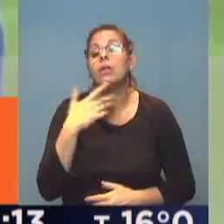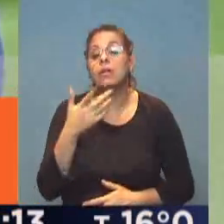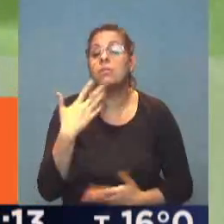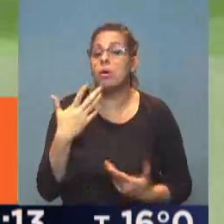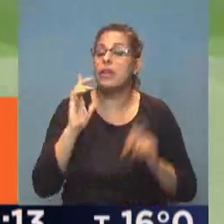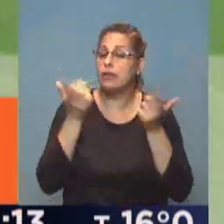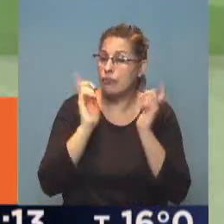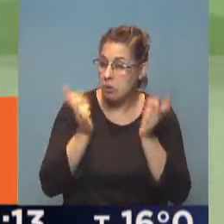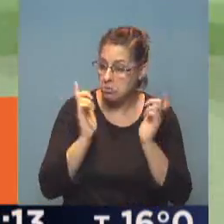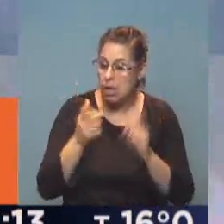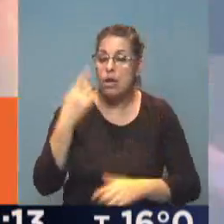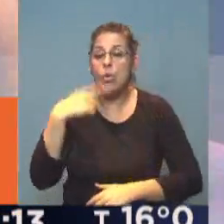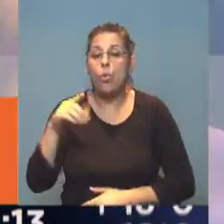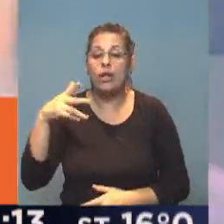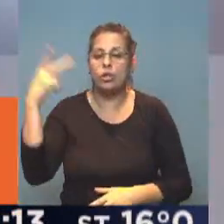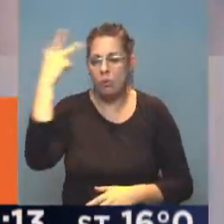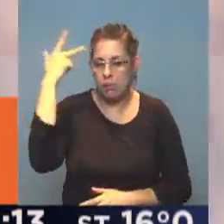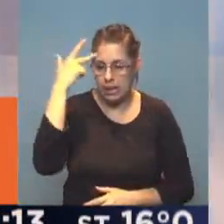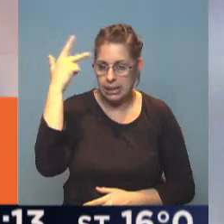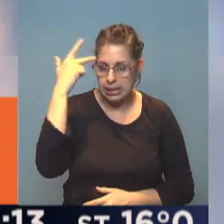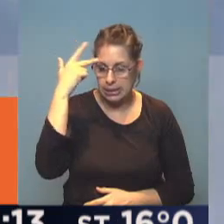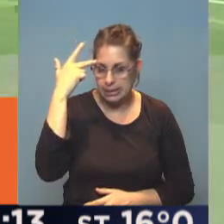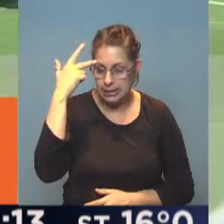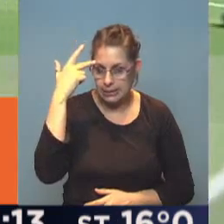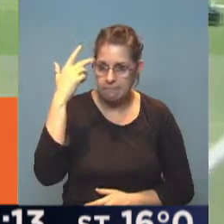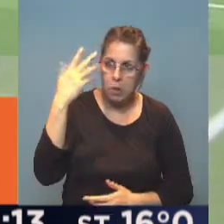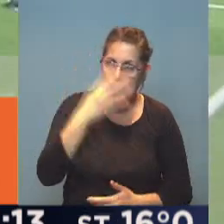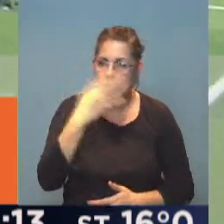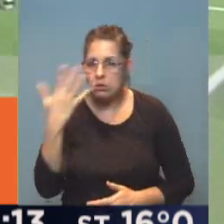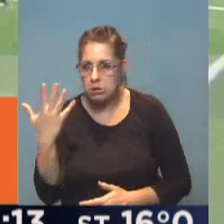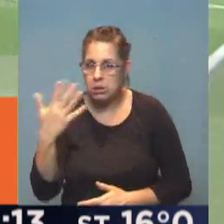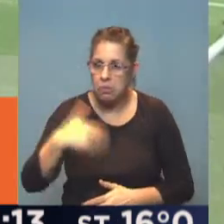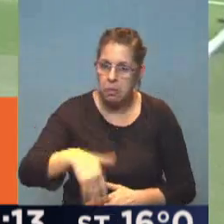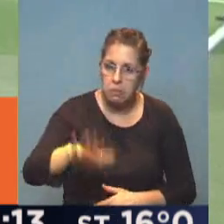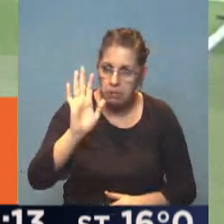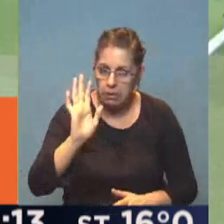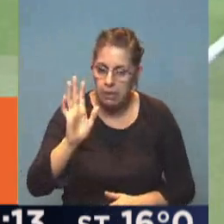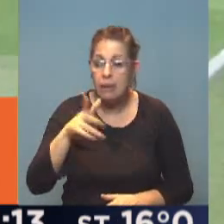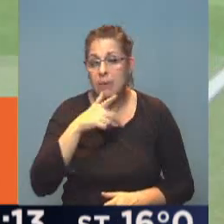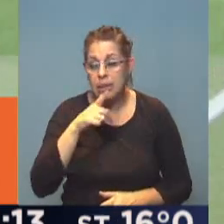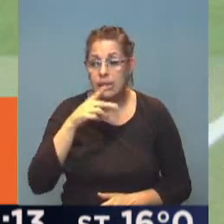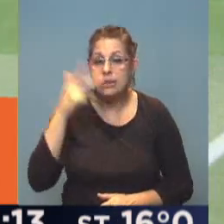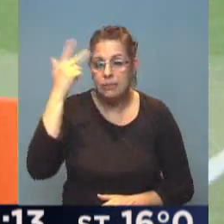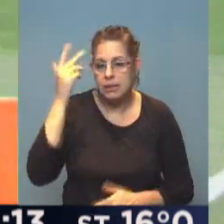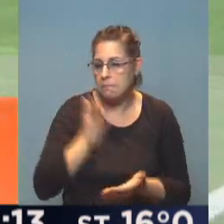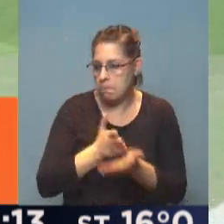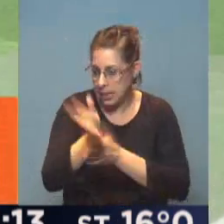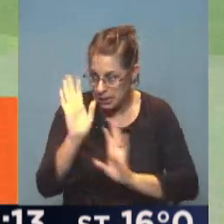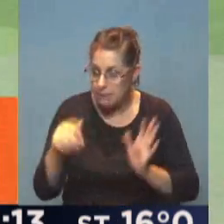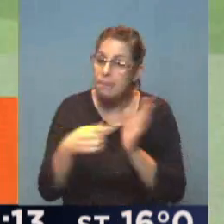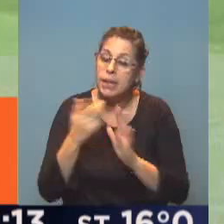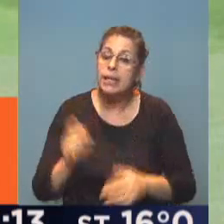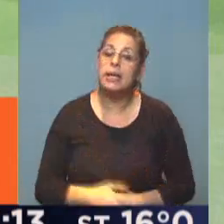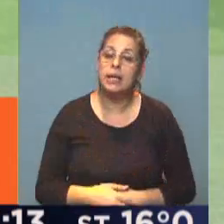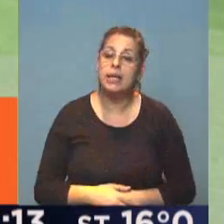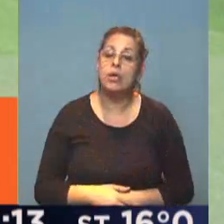recambio que uno imagina cuando Lionel Messi, esto va a ser en 4, en 5, Messi parece interminable también, ¿no? Pero obviamente figuraba